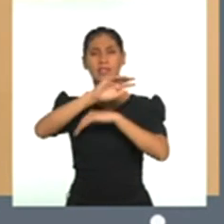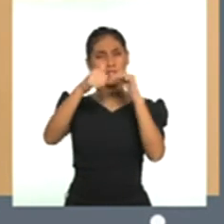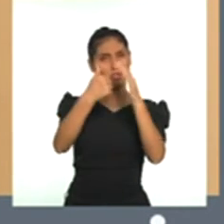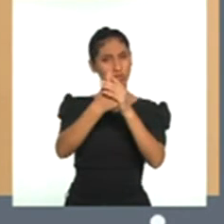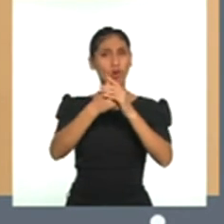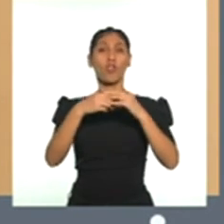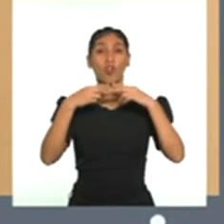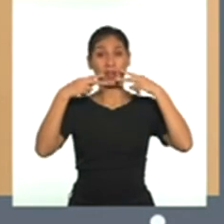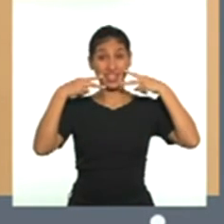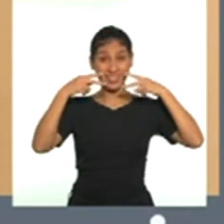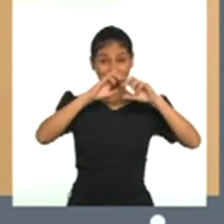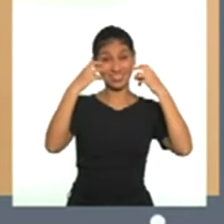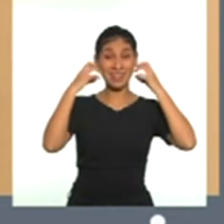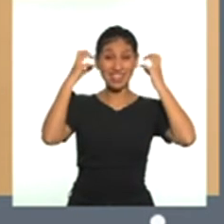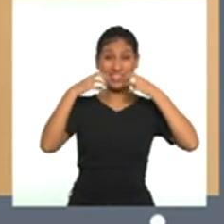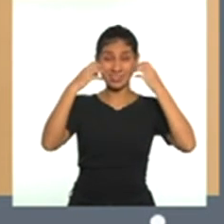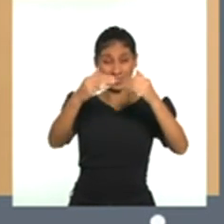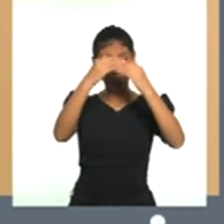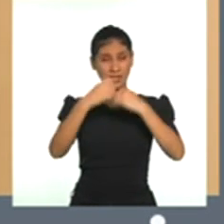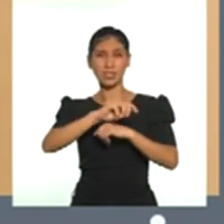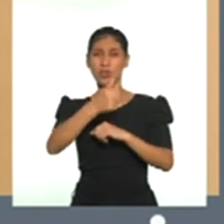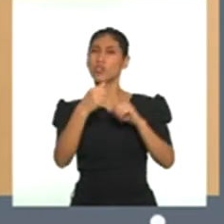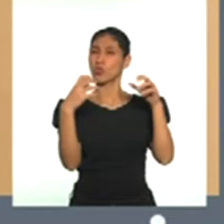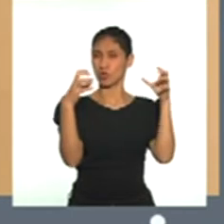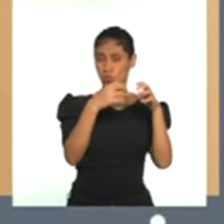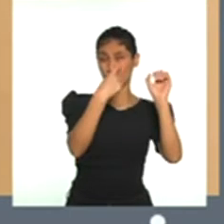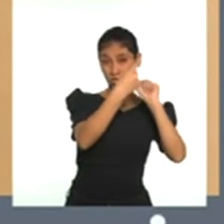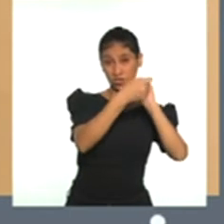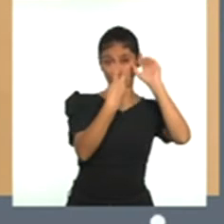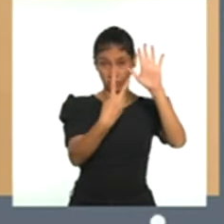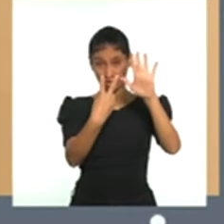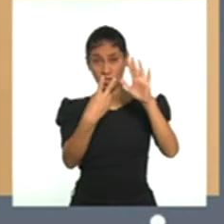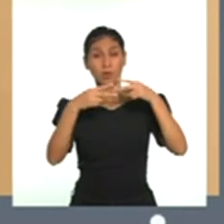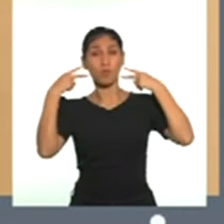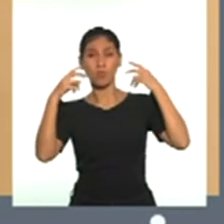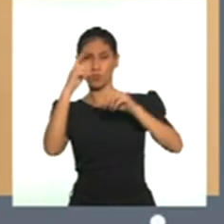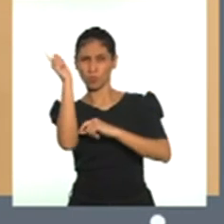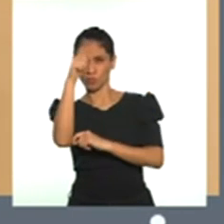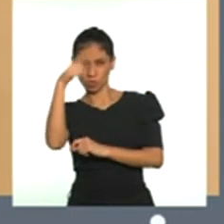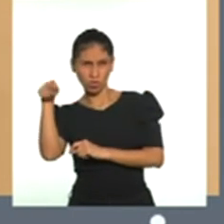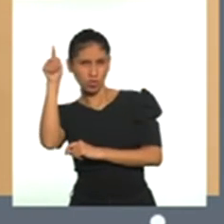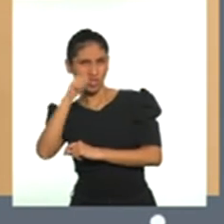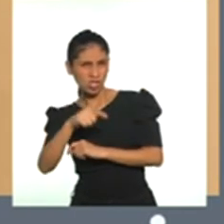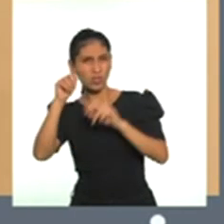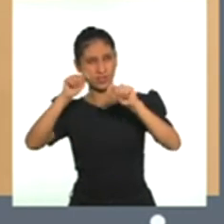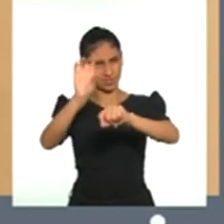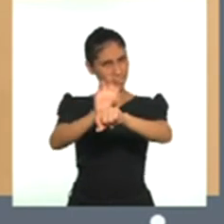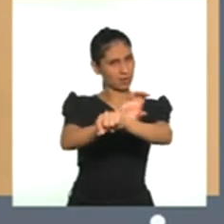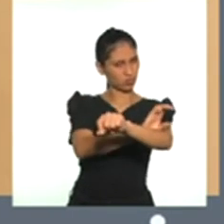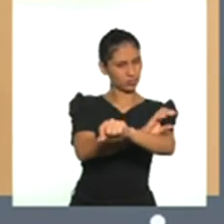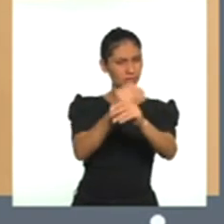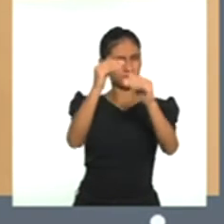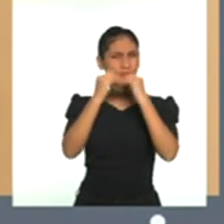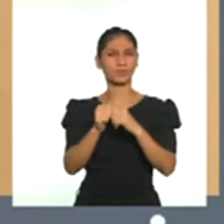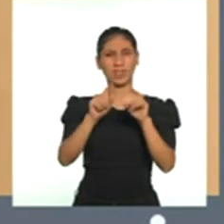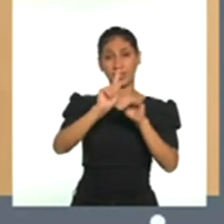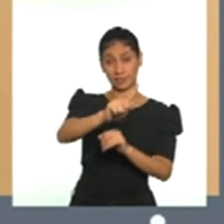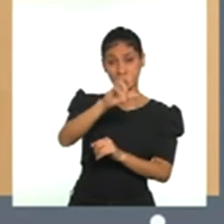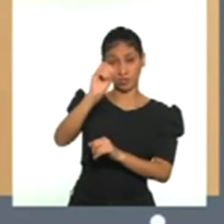16% es de la costa. Y el mayor porcentaje de esas plantas son extraídas de su hábitat natural.